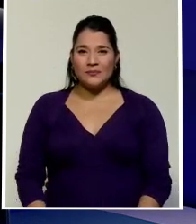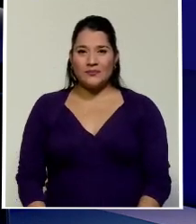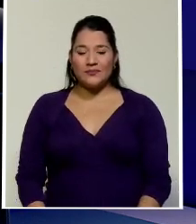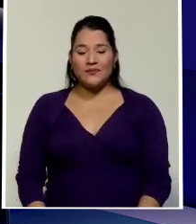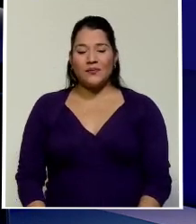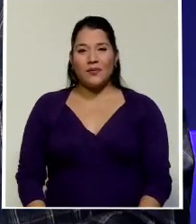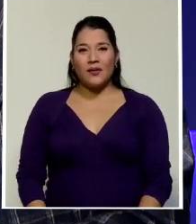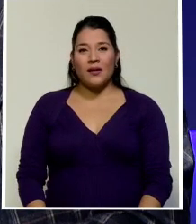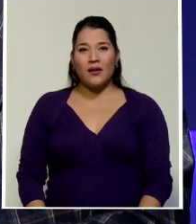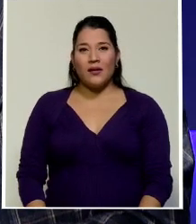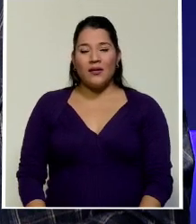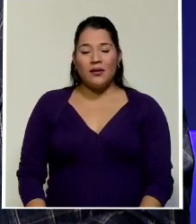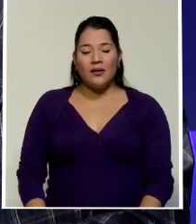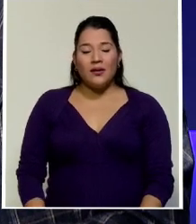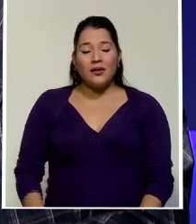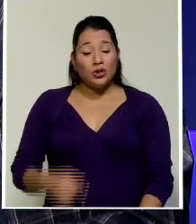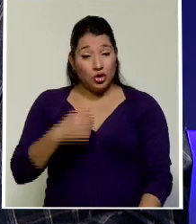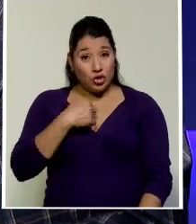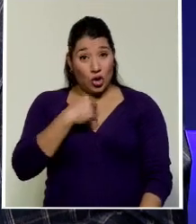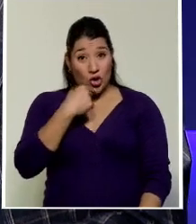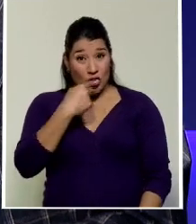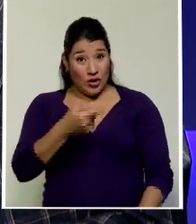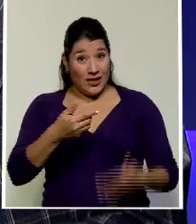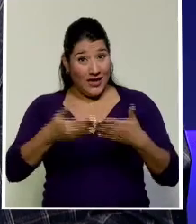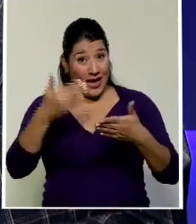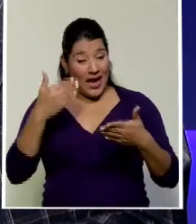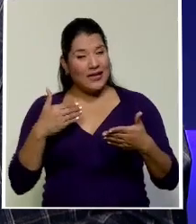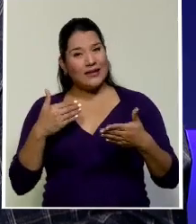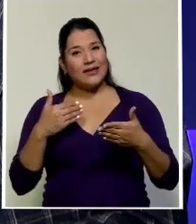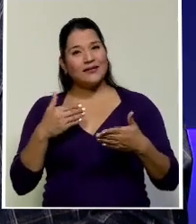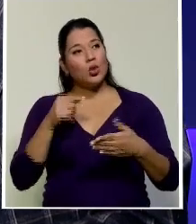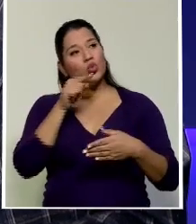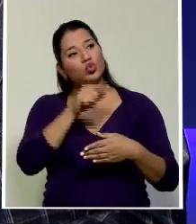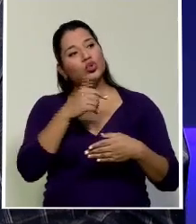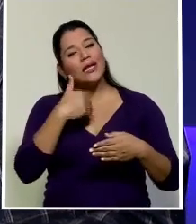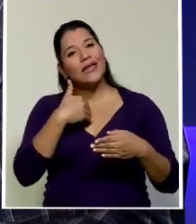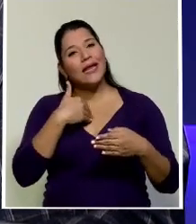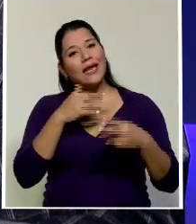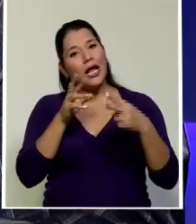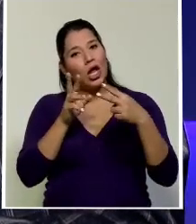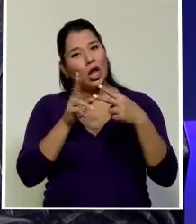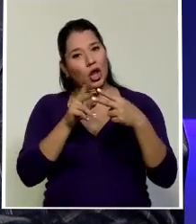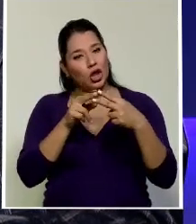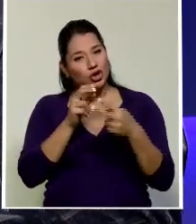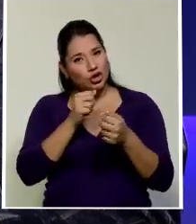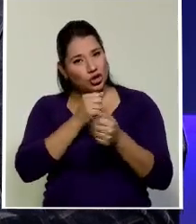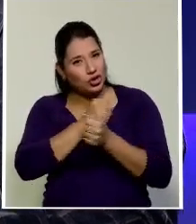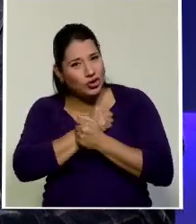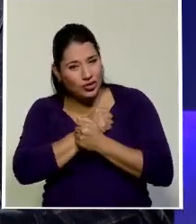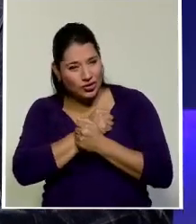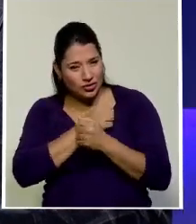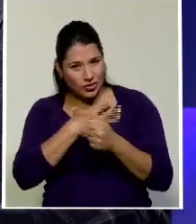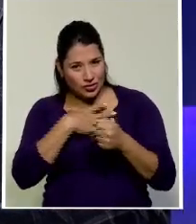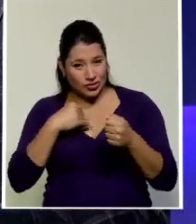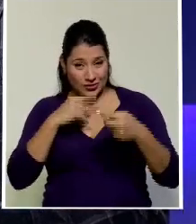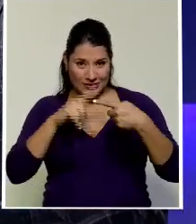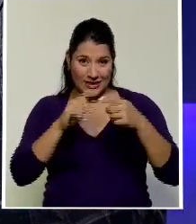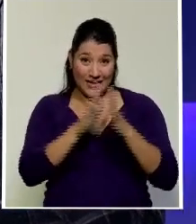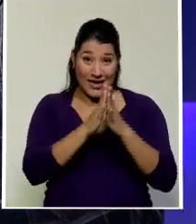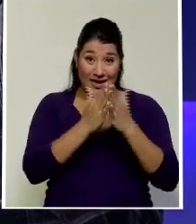Decía en la presentación que en vos confluyen dos obsesiones, Claro. La literatura